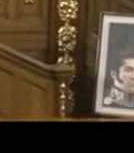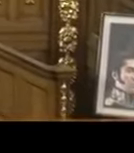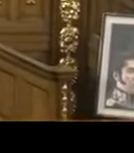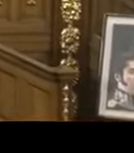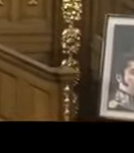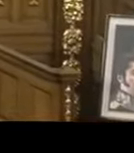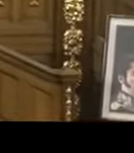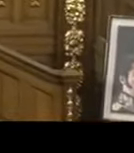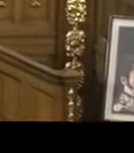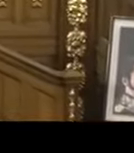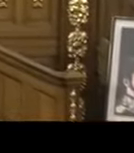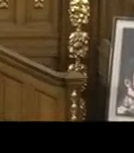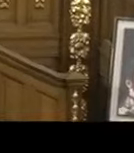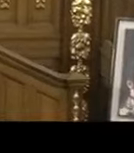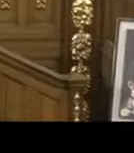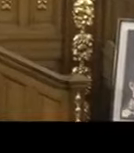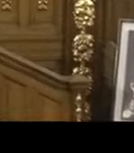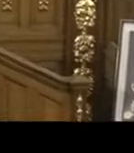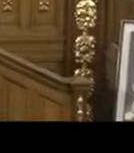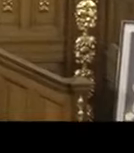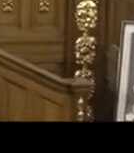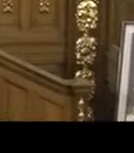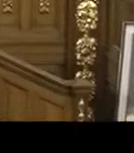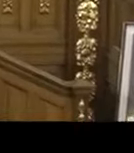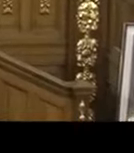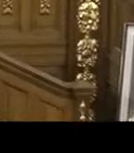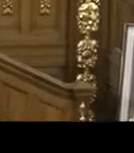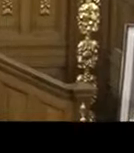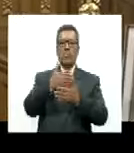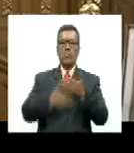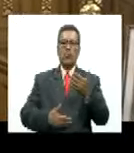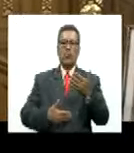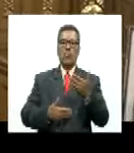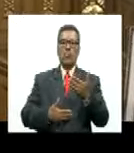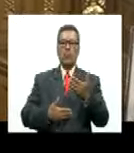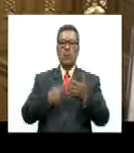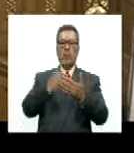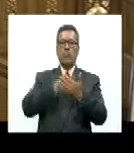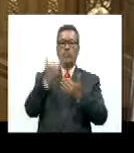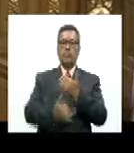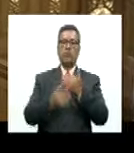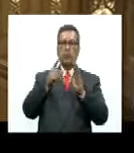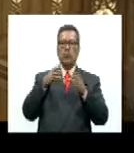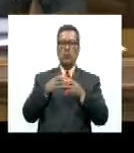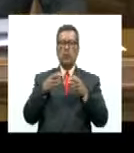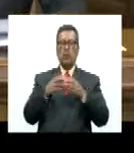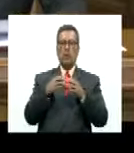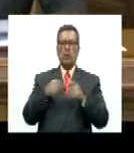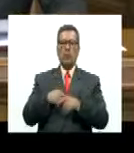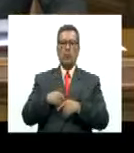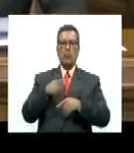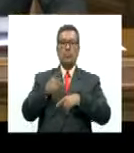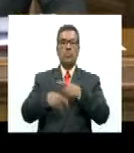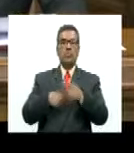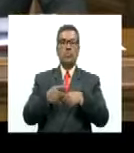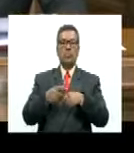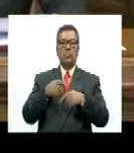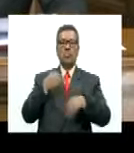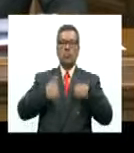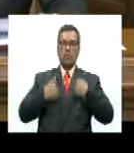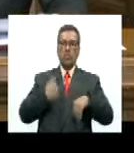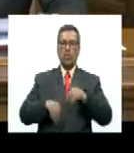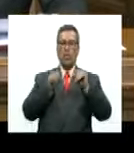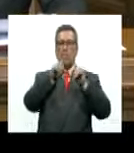Ciudadano subsecretario, sírvase a dar lectura al acta, al proyecto de acta de la sesión extraordinaria del